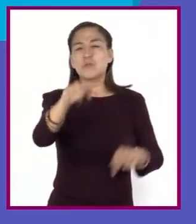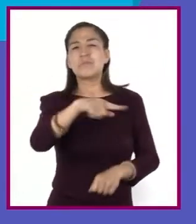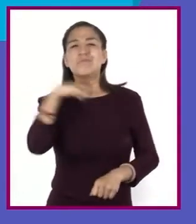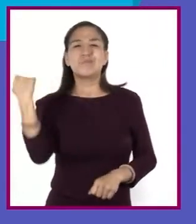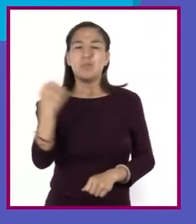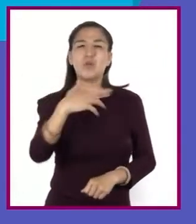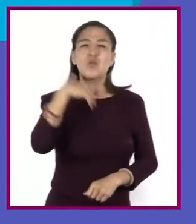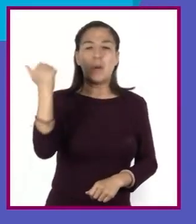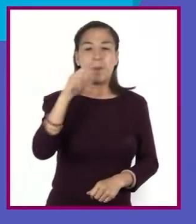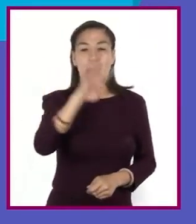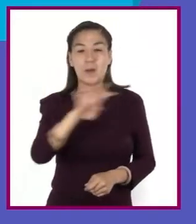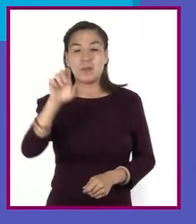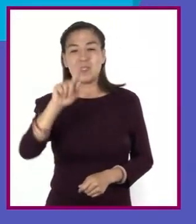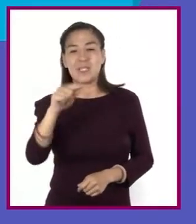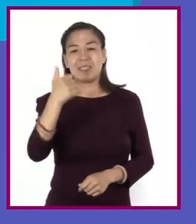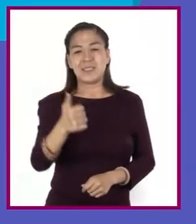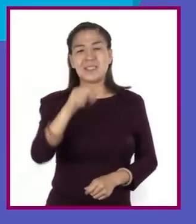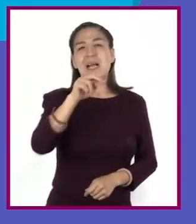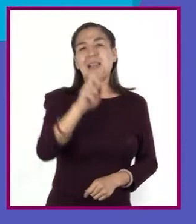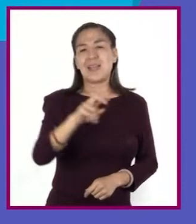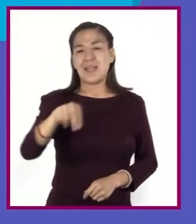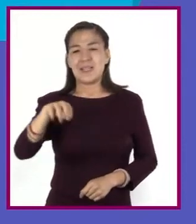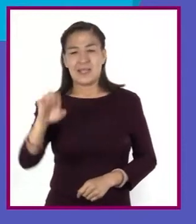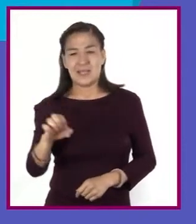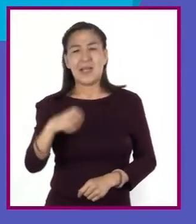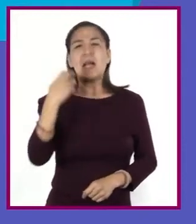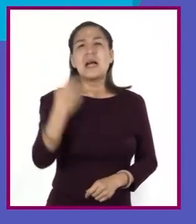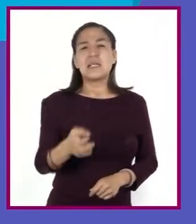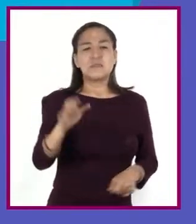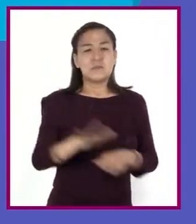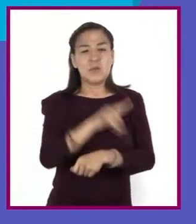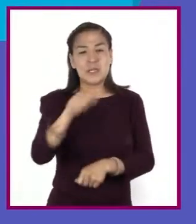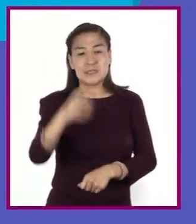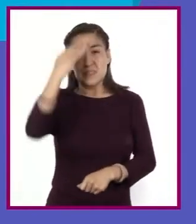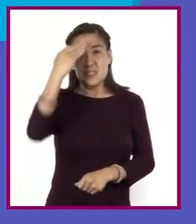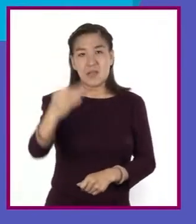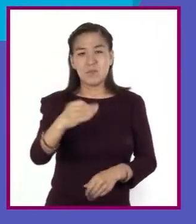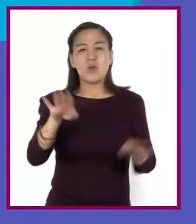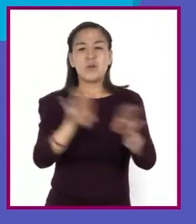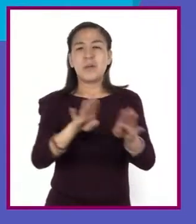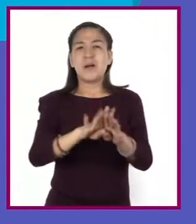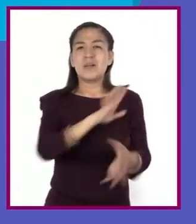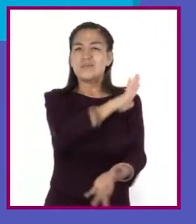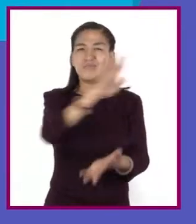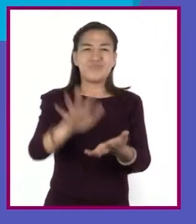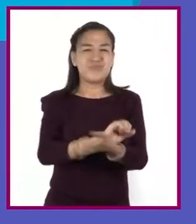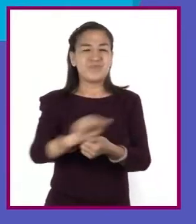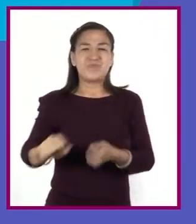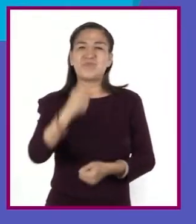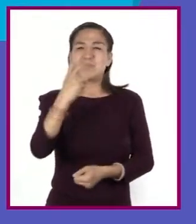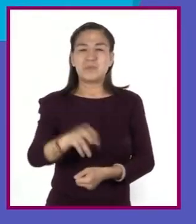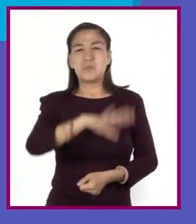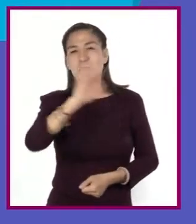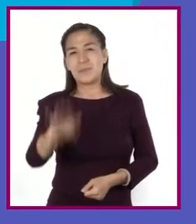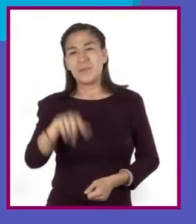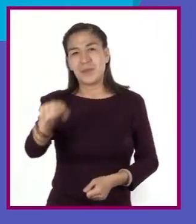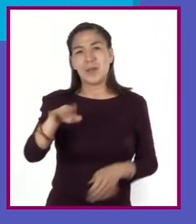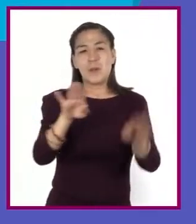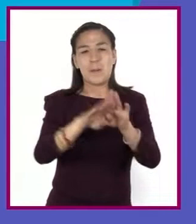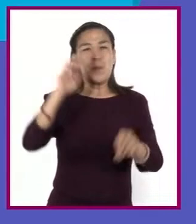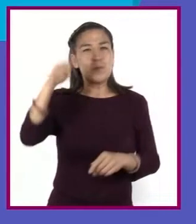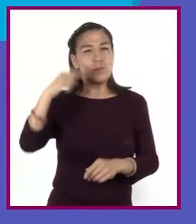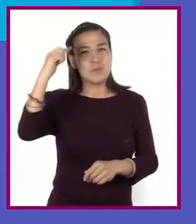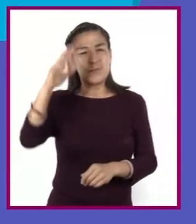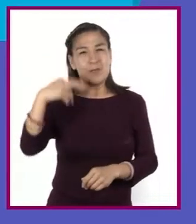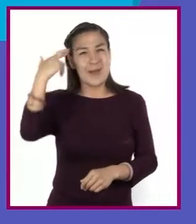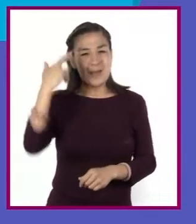el 476 de nuestra era, porque en este año fue destronado el último de sus emperadores. Pero Roma, que no se